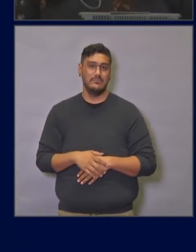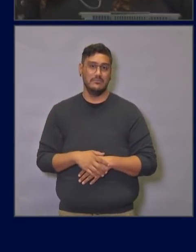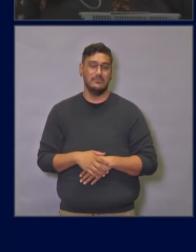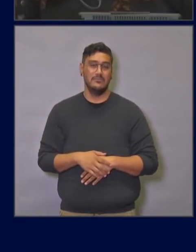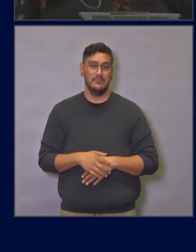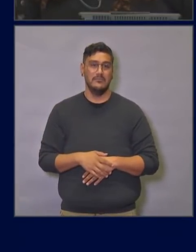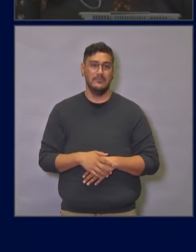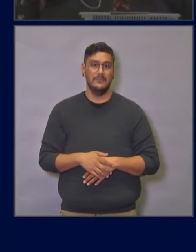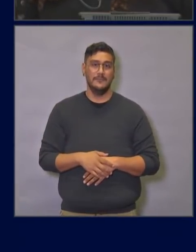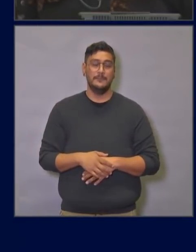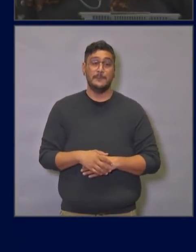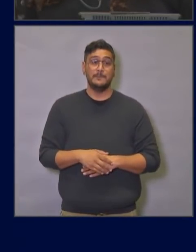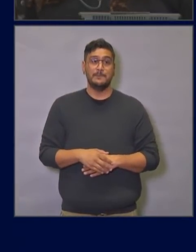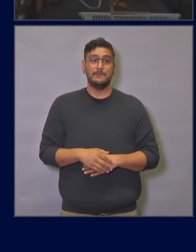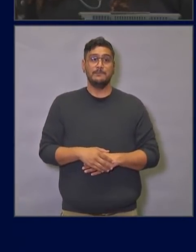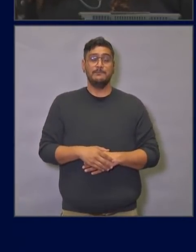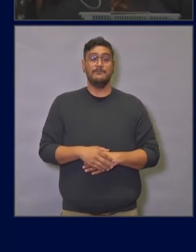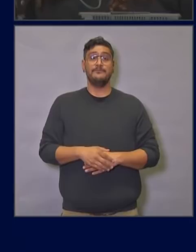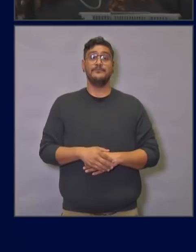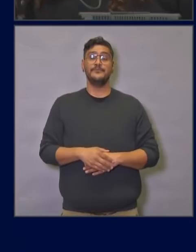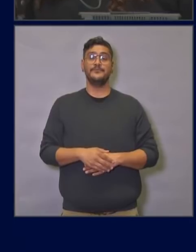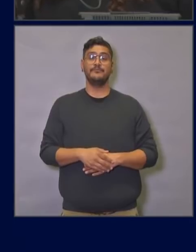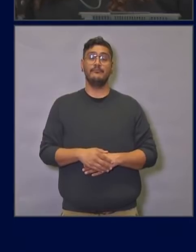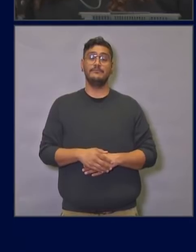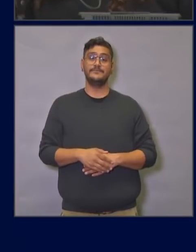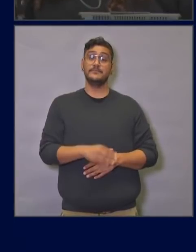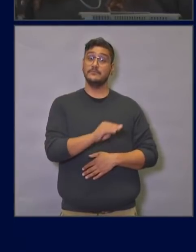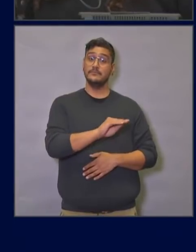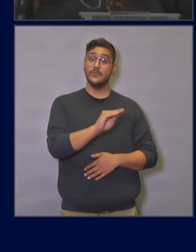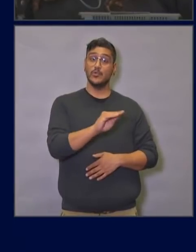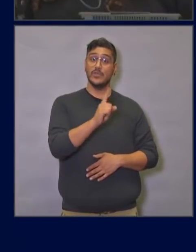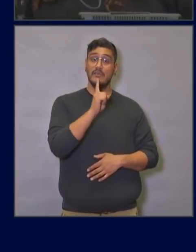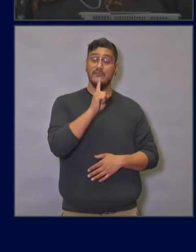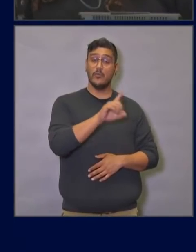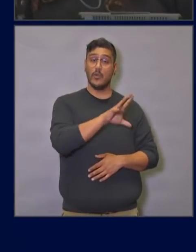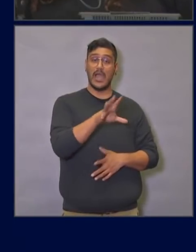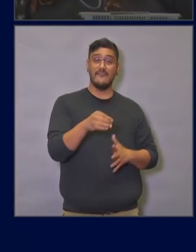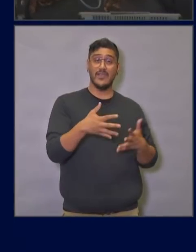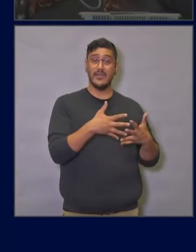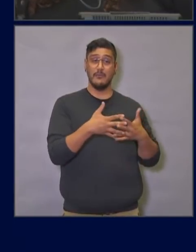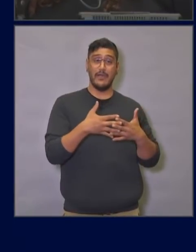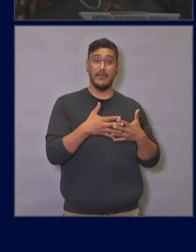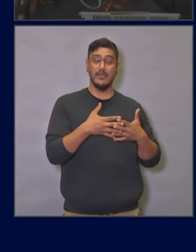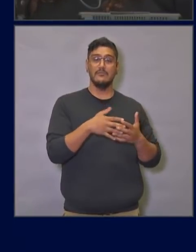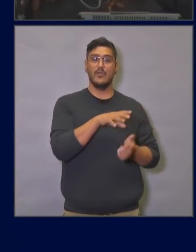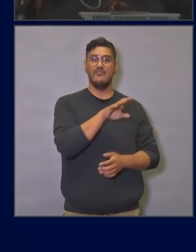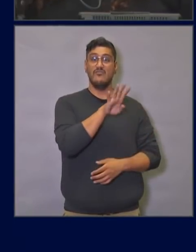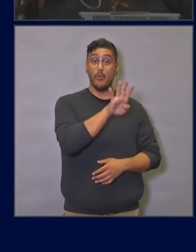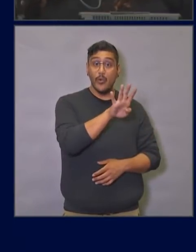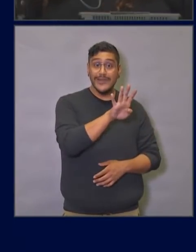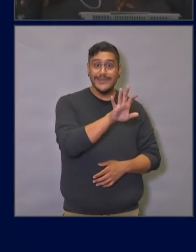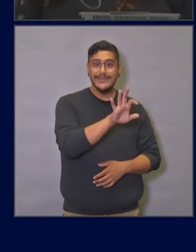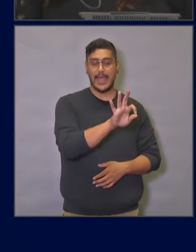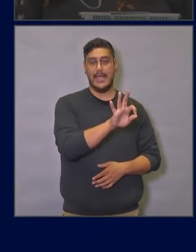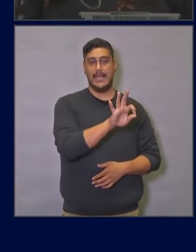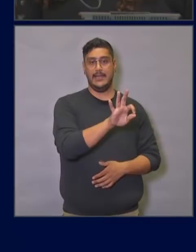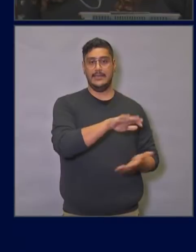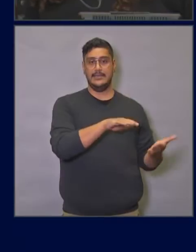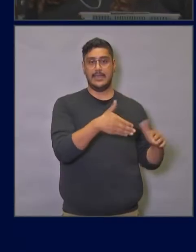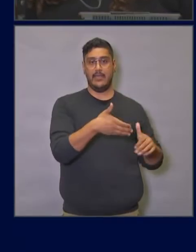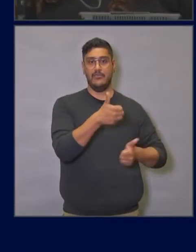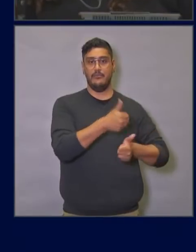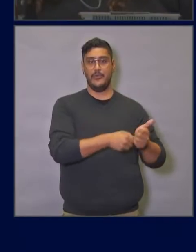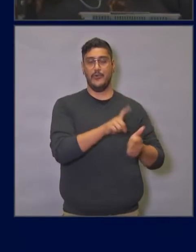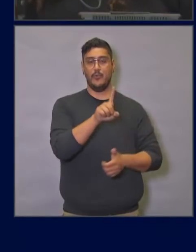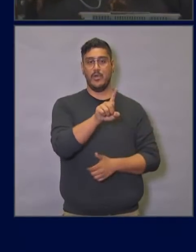Del mismo modo, la tasa para nuestros residentes afroamericanos es de 49 fallecimientos por cada